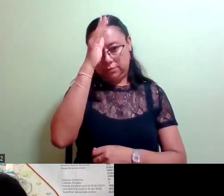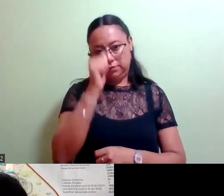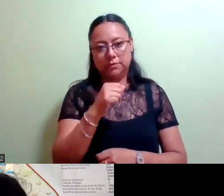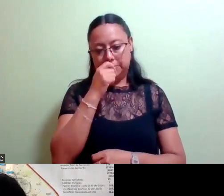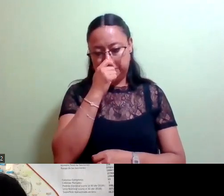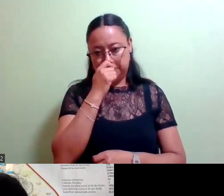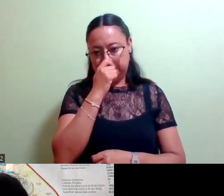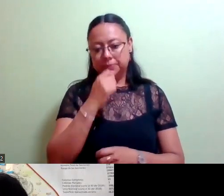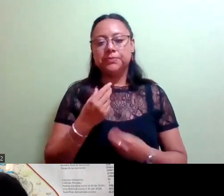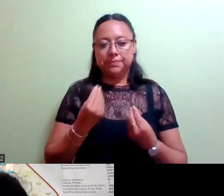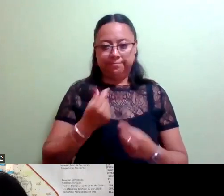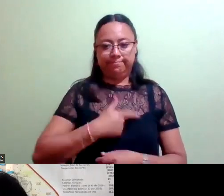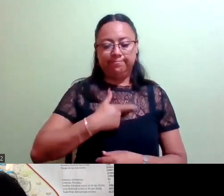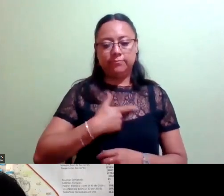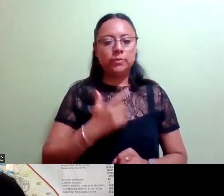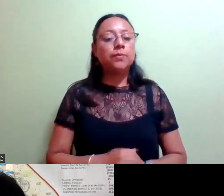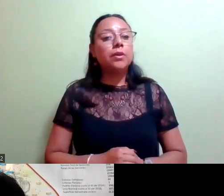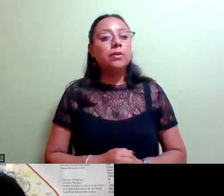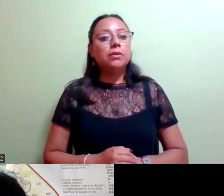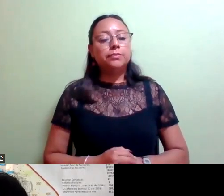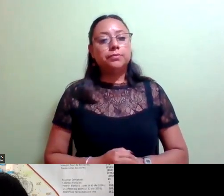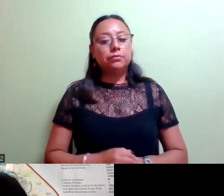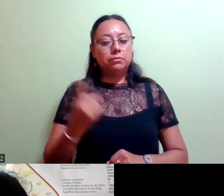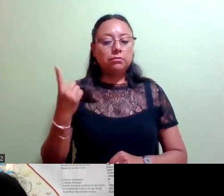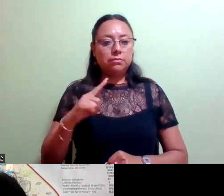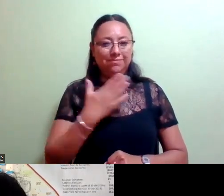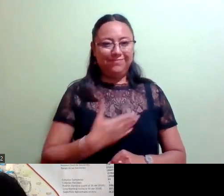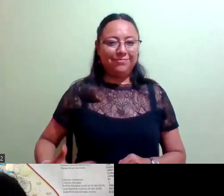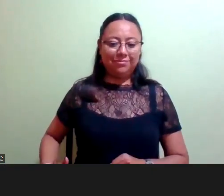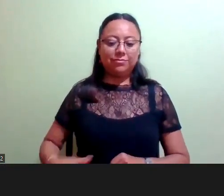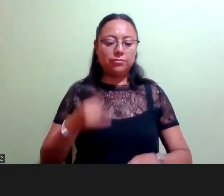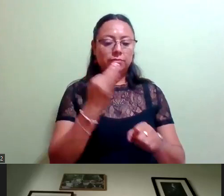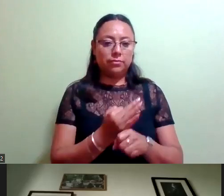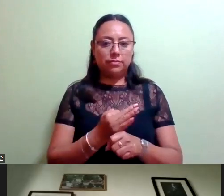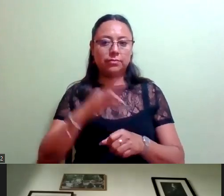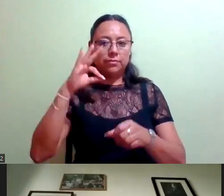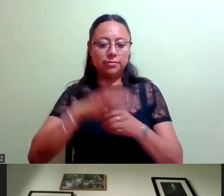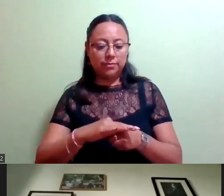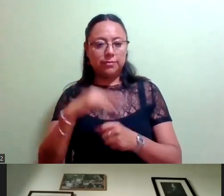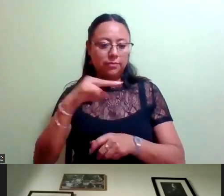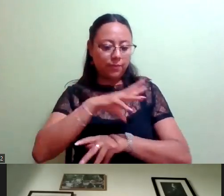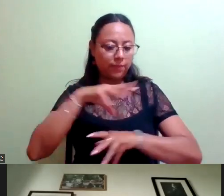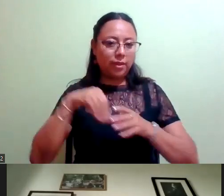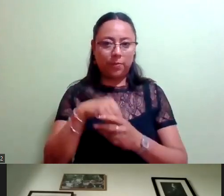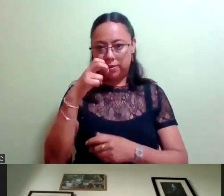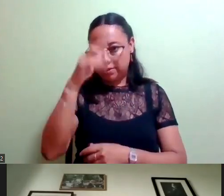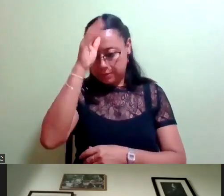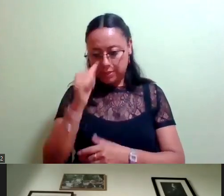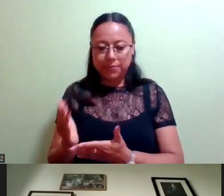gusto. Por instrucciones de la presidencia se va a proceder a recoger la votación nominal del acuerdo.